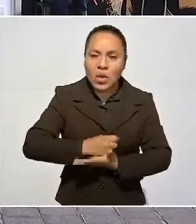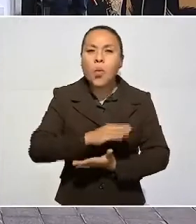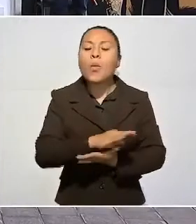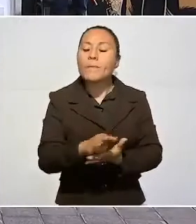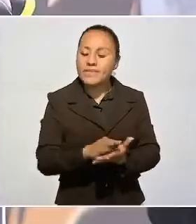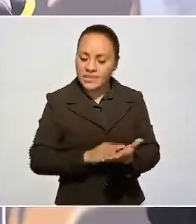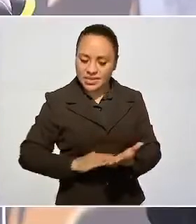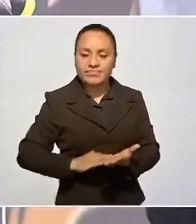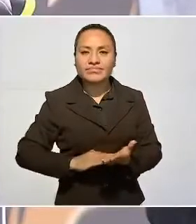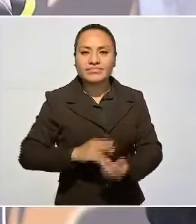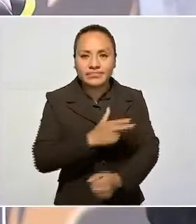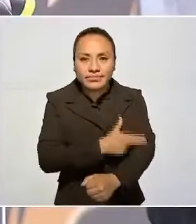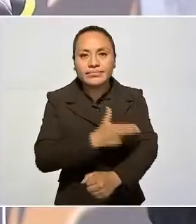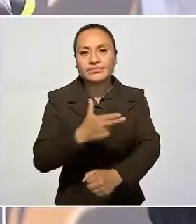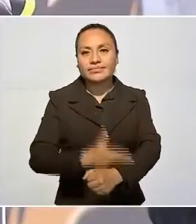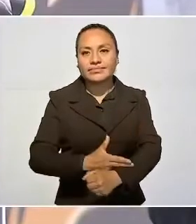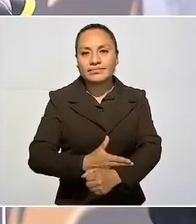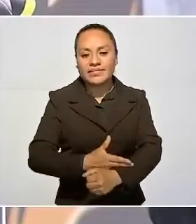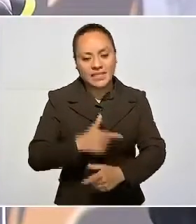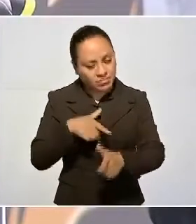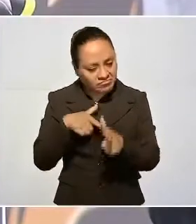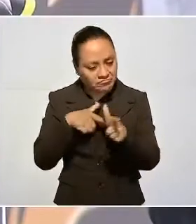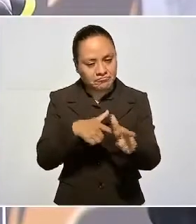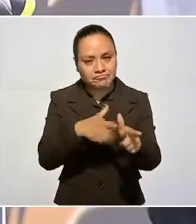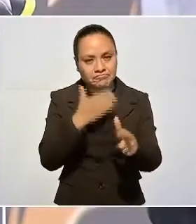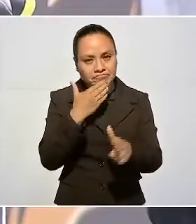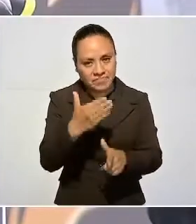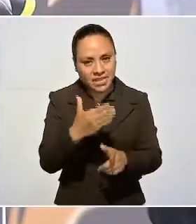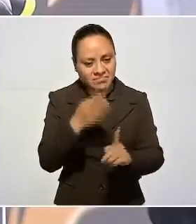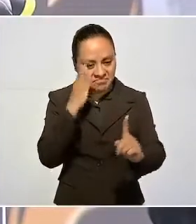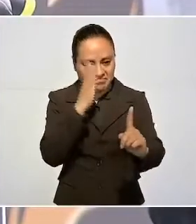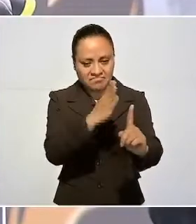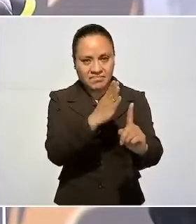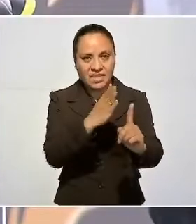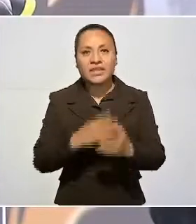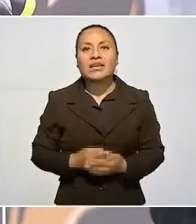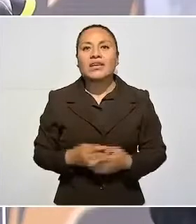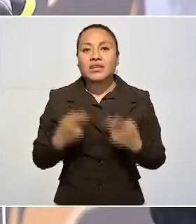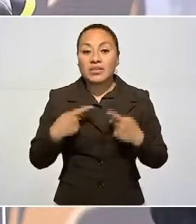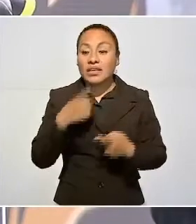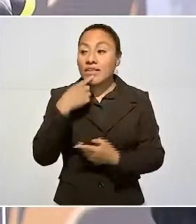con humildad, honestidad y rectitud, porque como decía